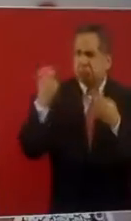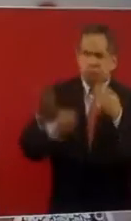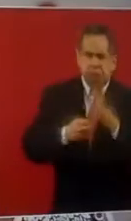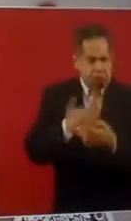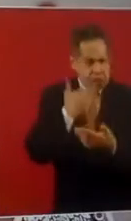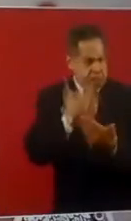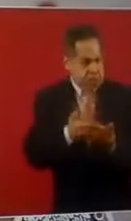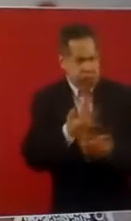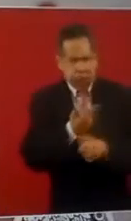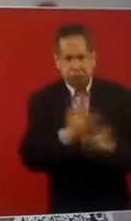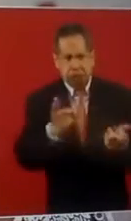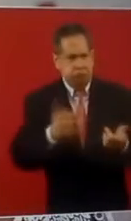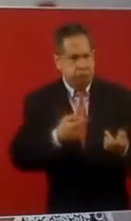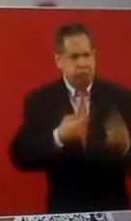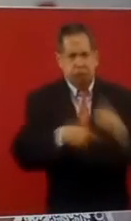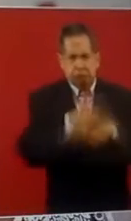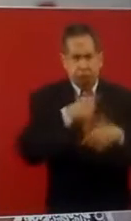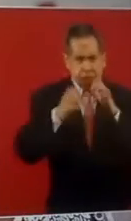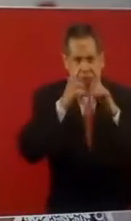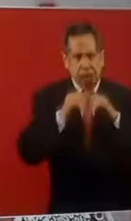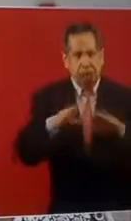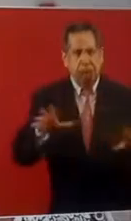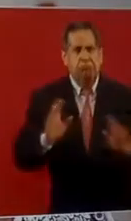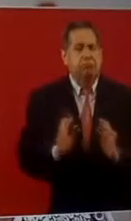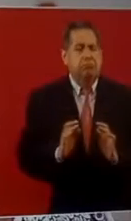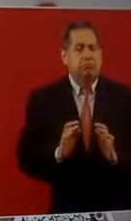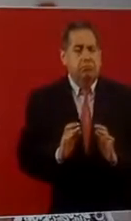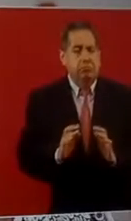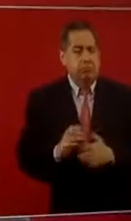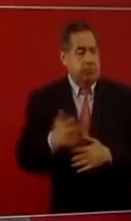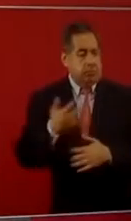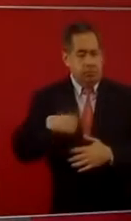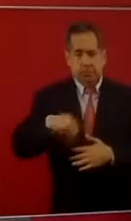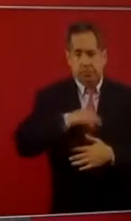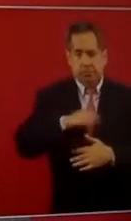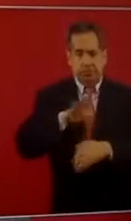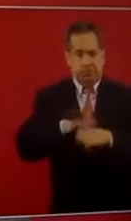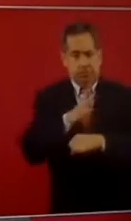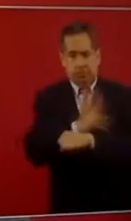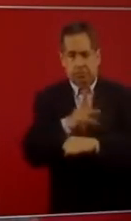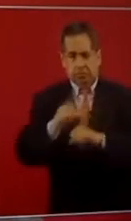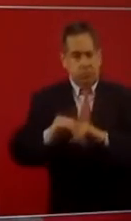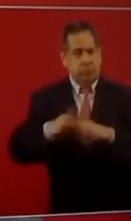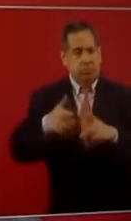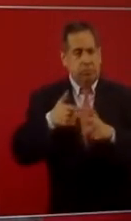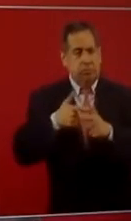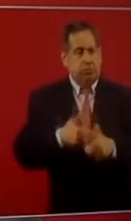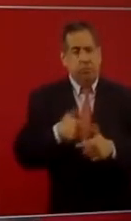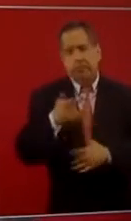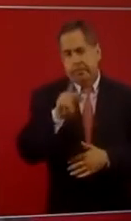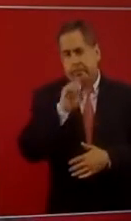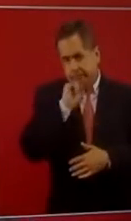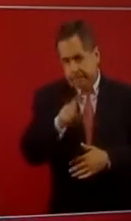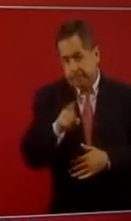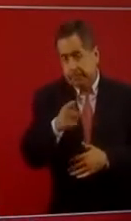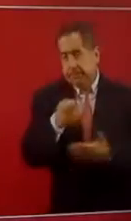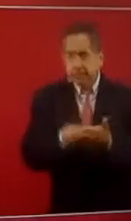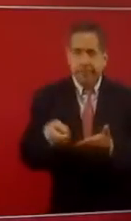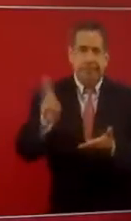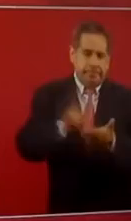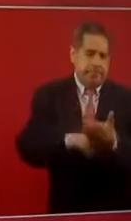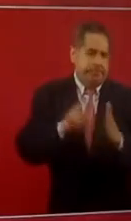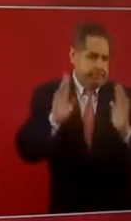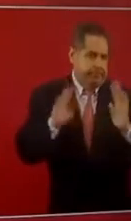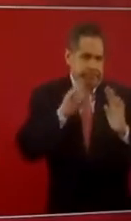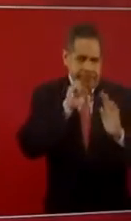El 4 de enero del 2014 sufrió un atentado en un pequeño avión que despegó de Guadalajara, Jalisco,